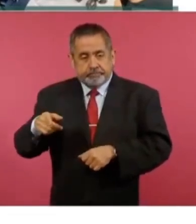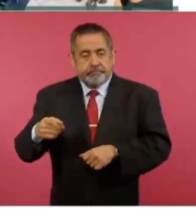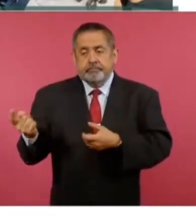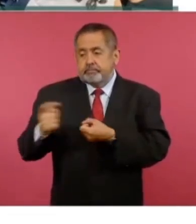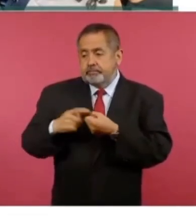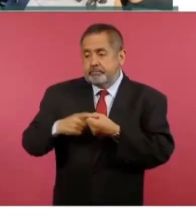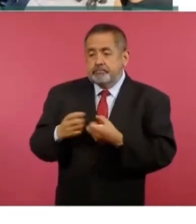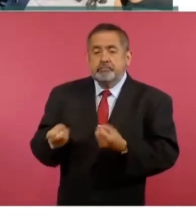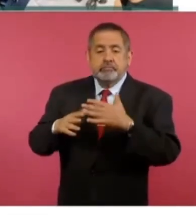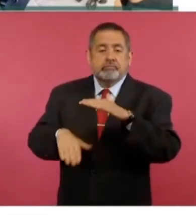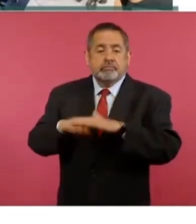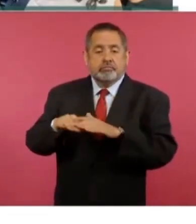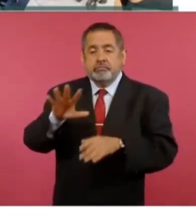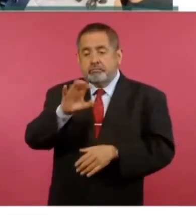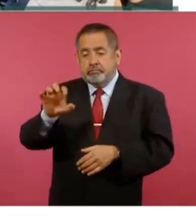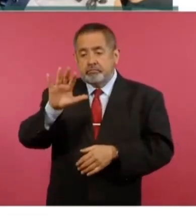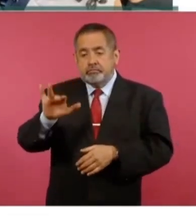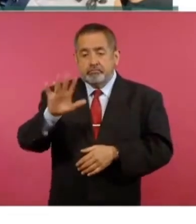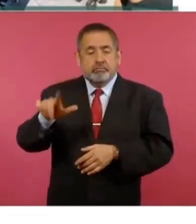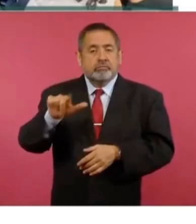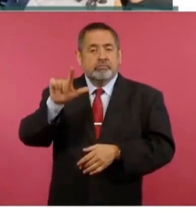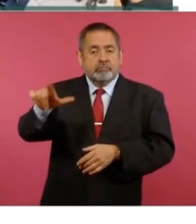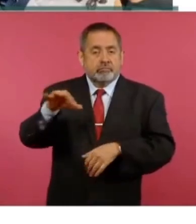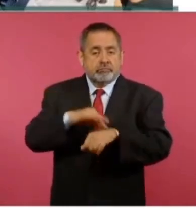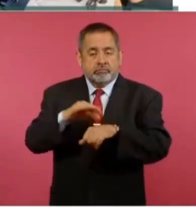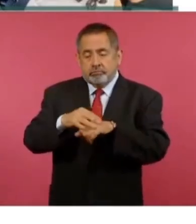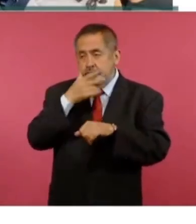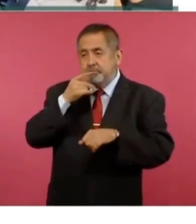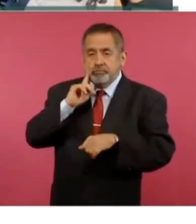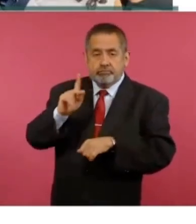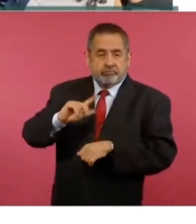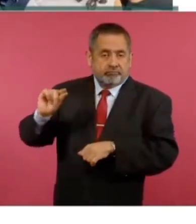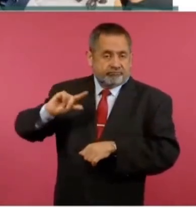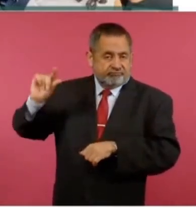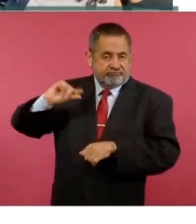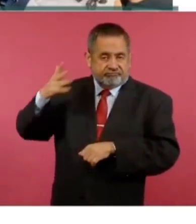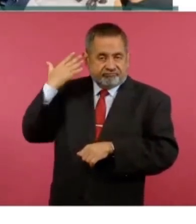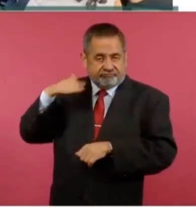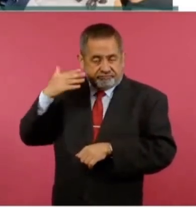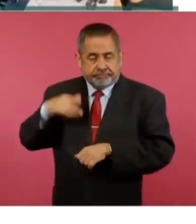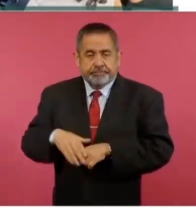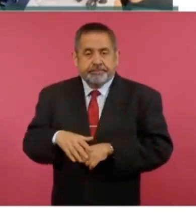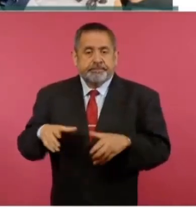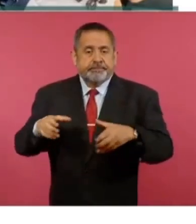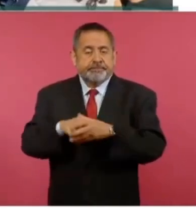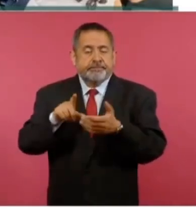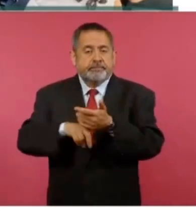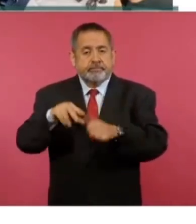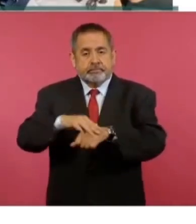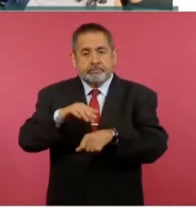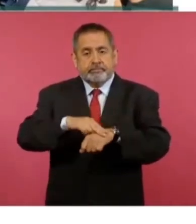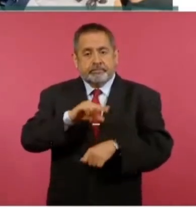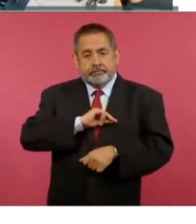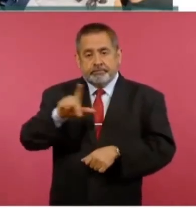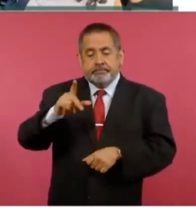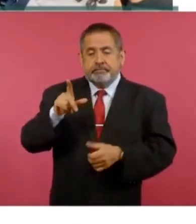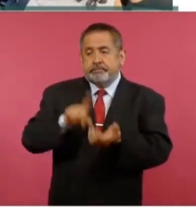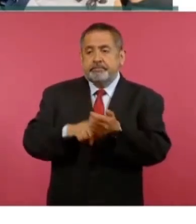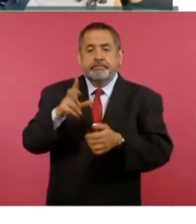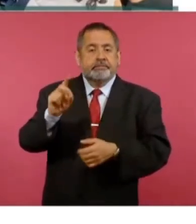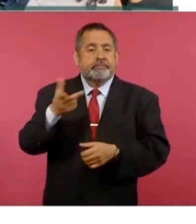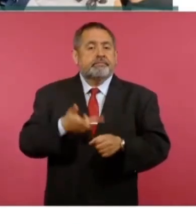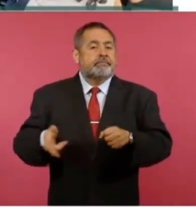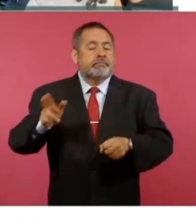registradas 557 médicas y médicos generales, profesionales de la salud, y en el caso de médicos especialistas para 30 hospitales en